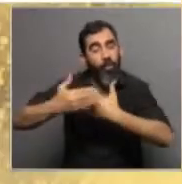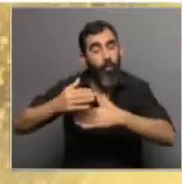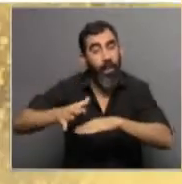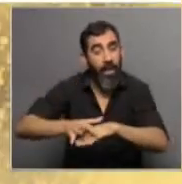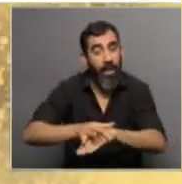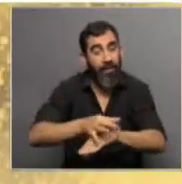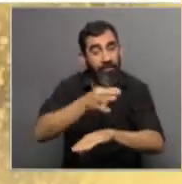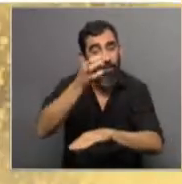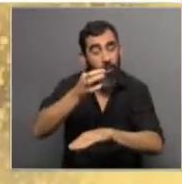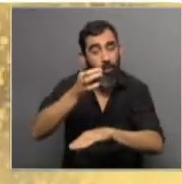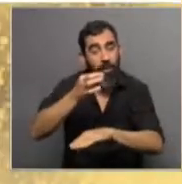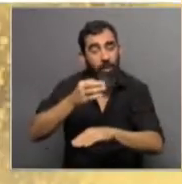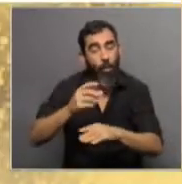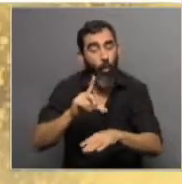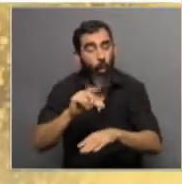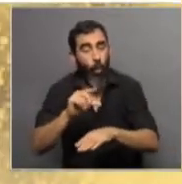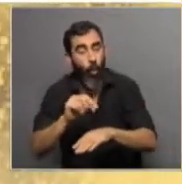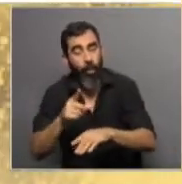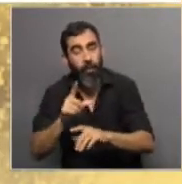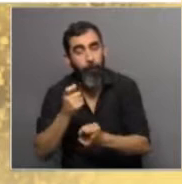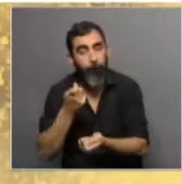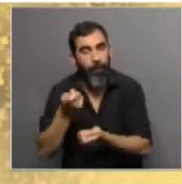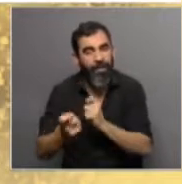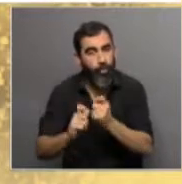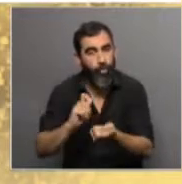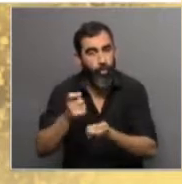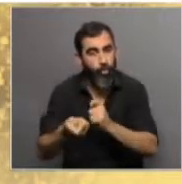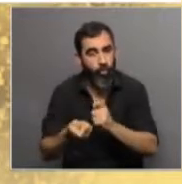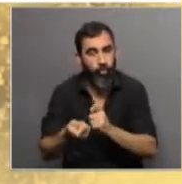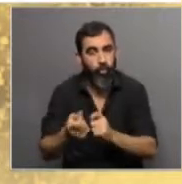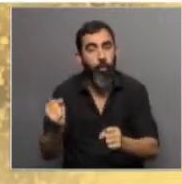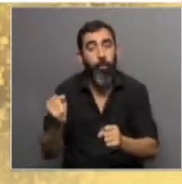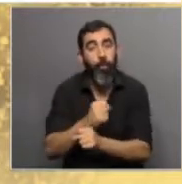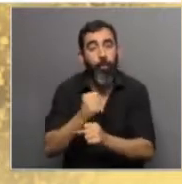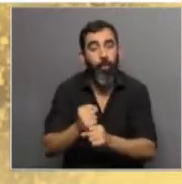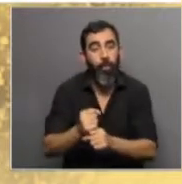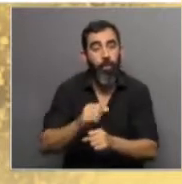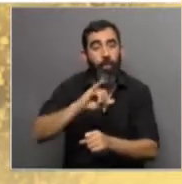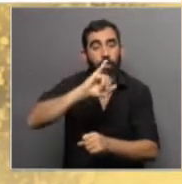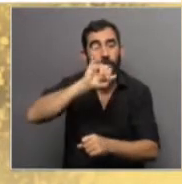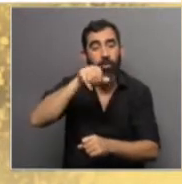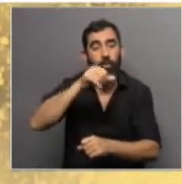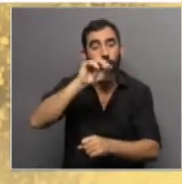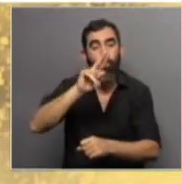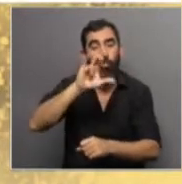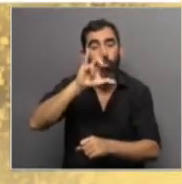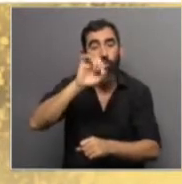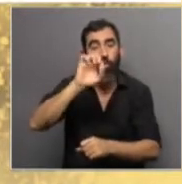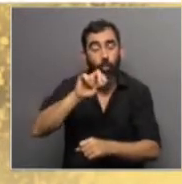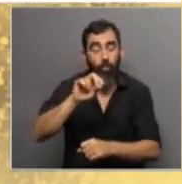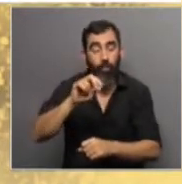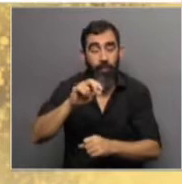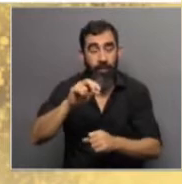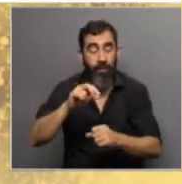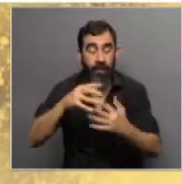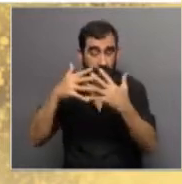células sienten dolor y sienten presión. Los laureados son David Julius, de la Universidad de California